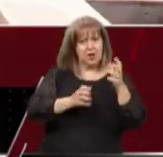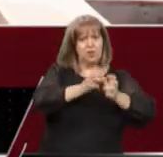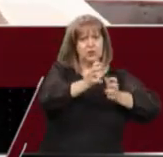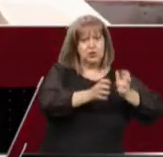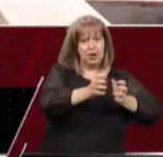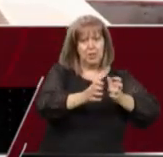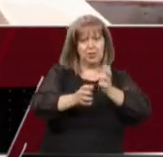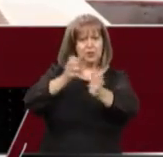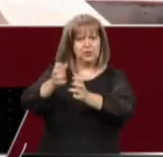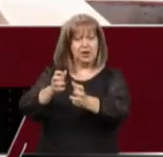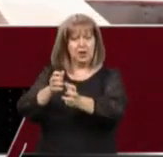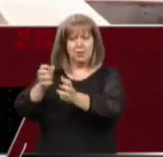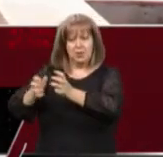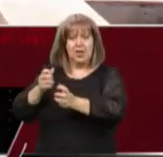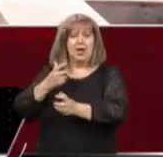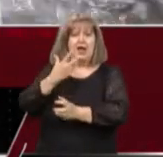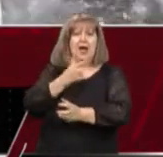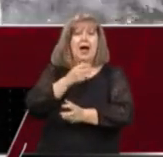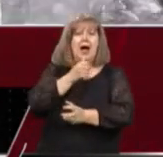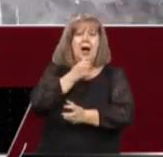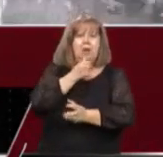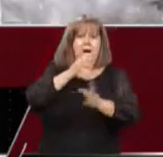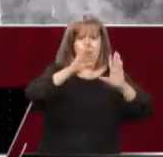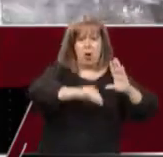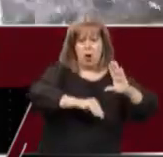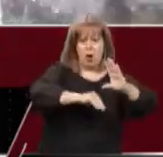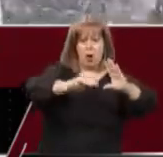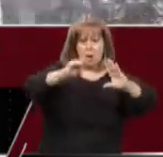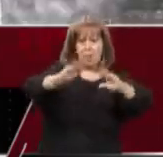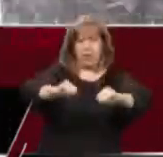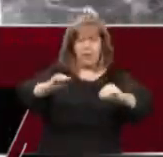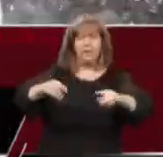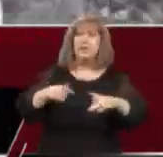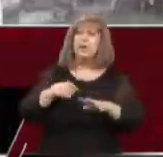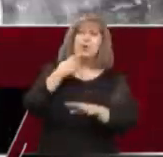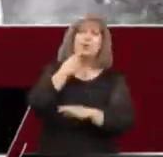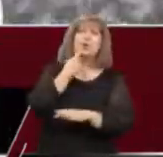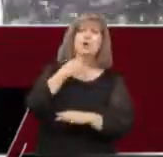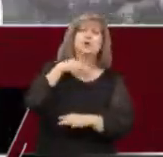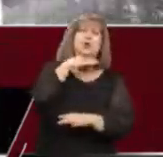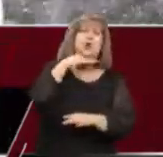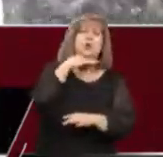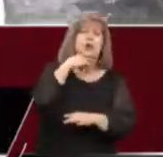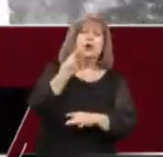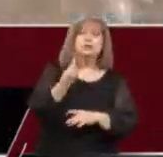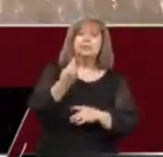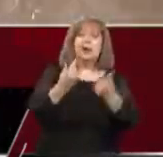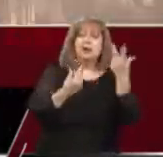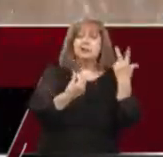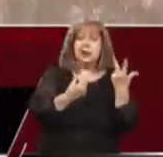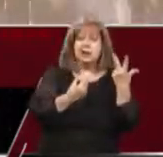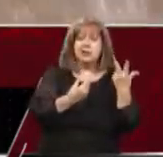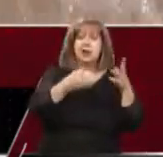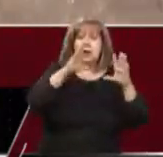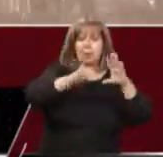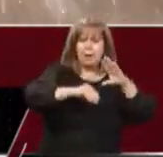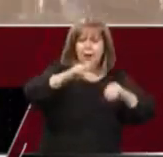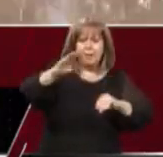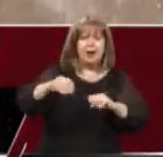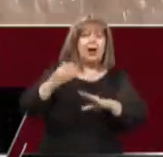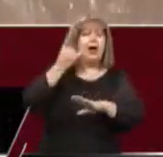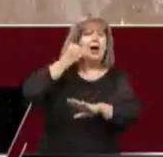las Tres plantas totalmente Algo extraordinario Cuándo fue la última vez que una tormenta sacó de circulación a las tres plantas